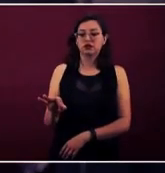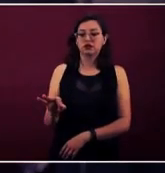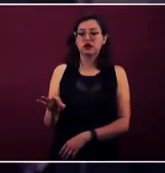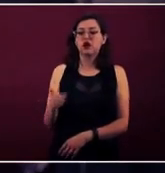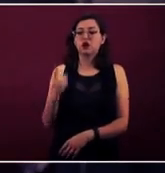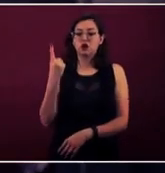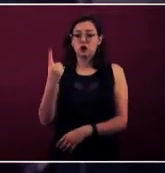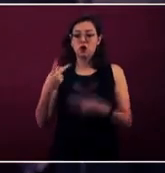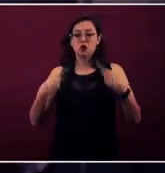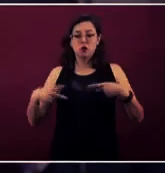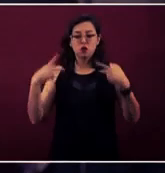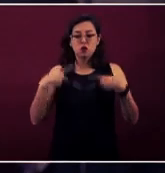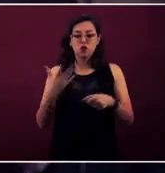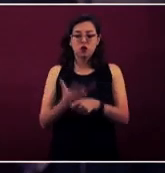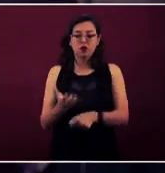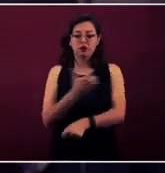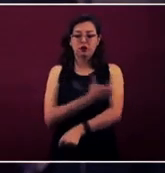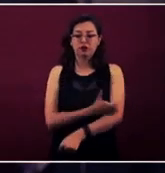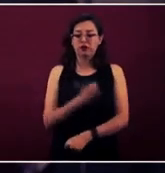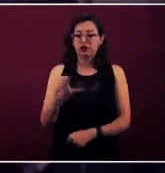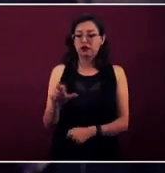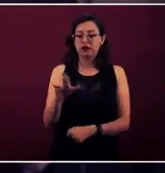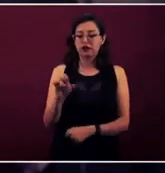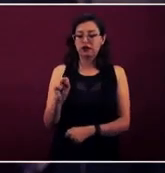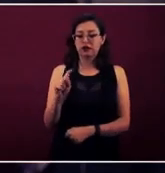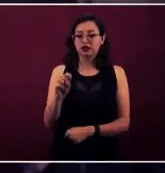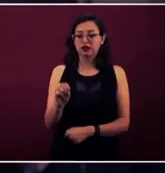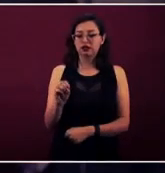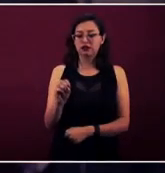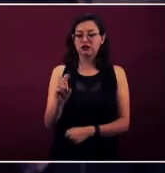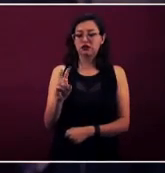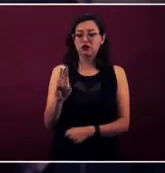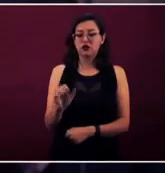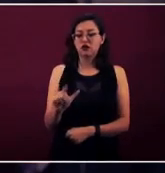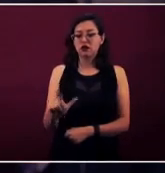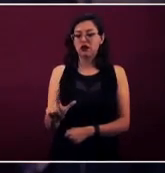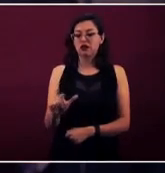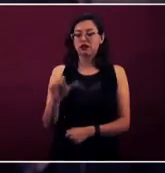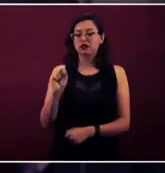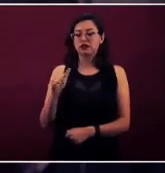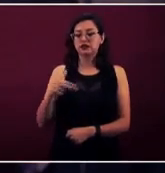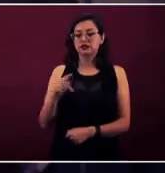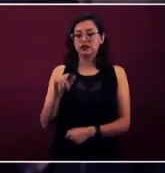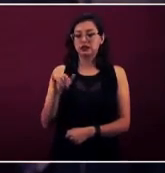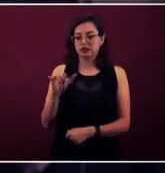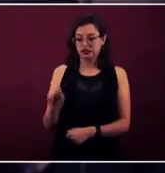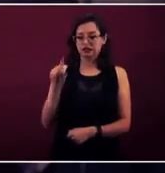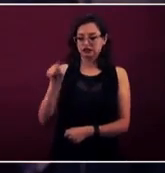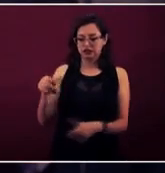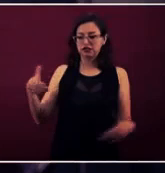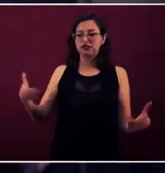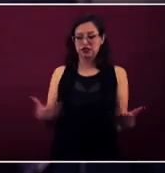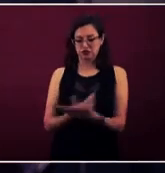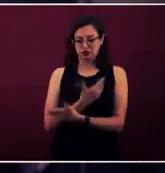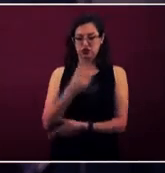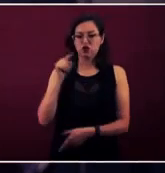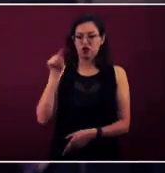nuestros acompañantes es don Cristóbal Santis Jiménez, oriundo de